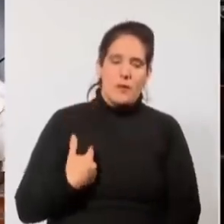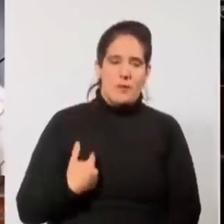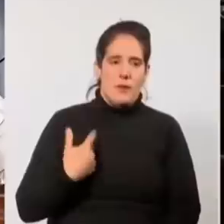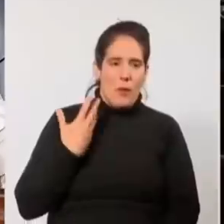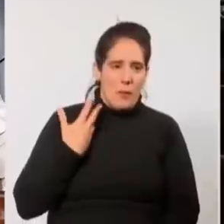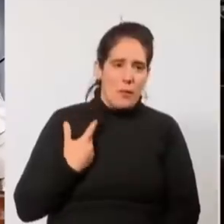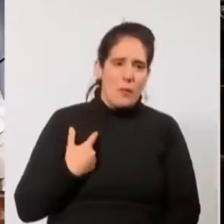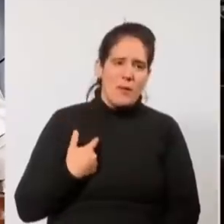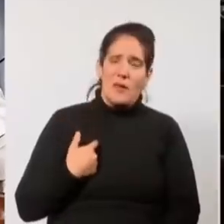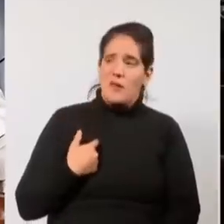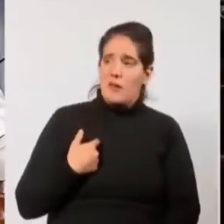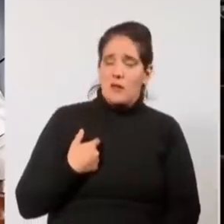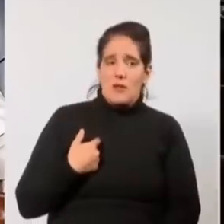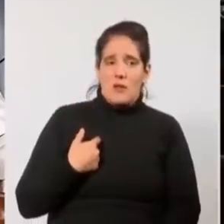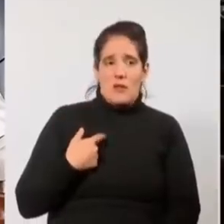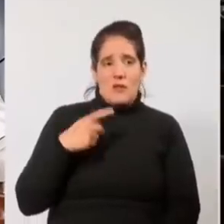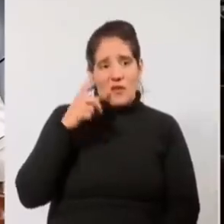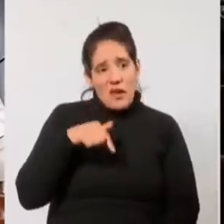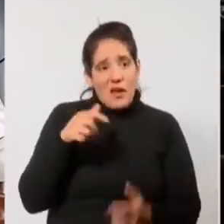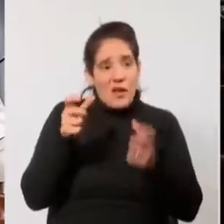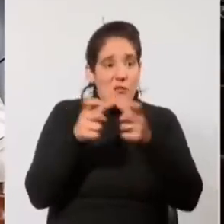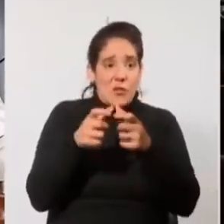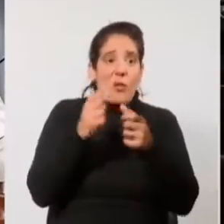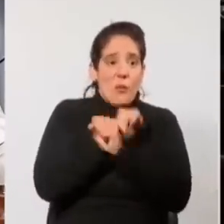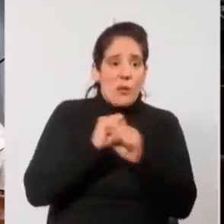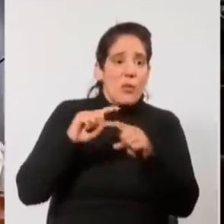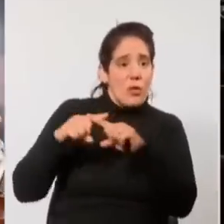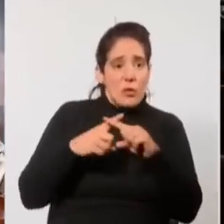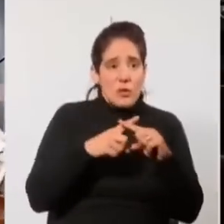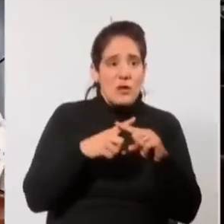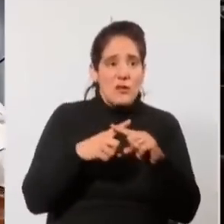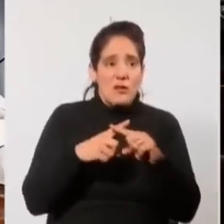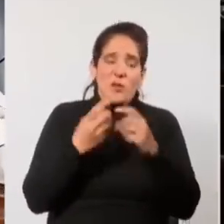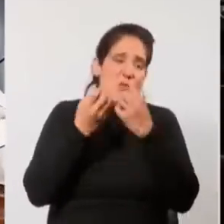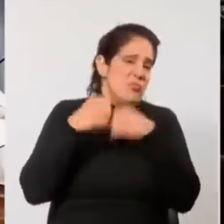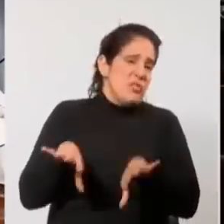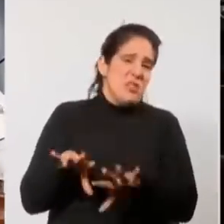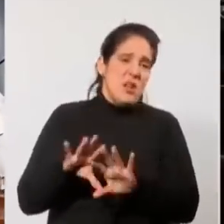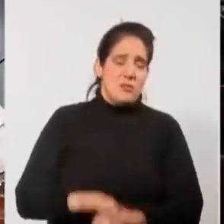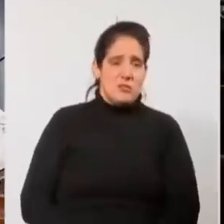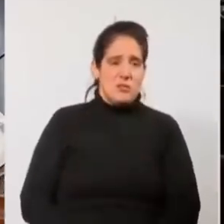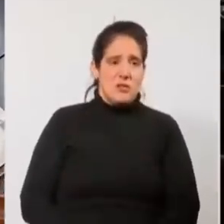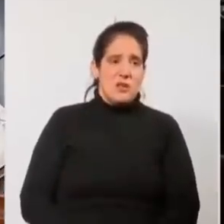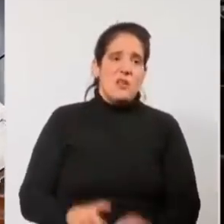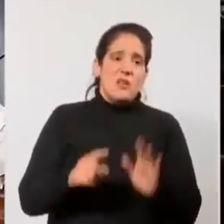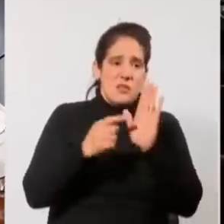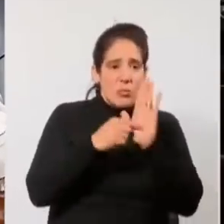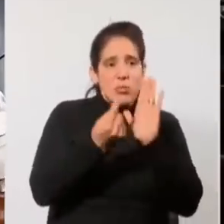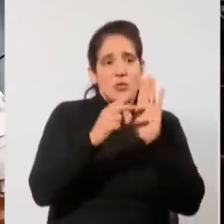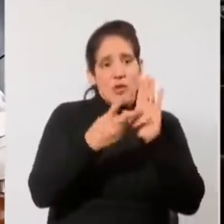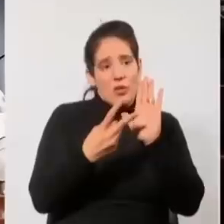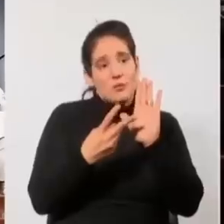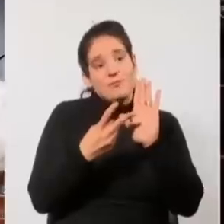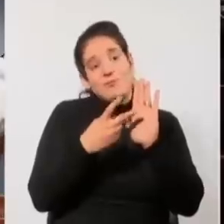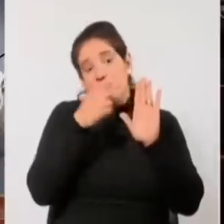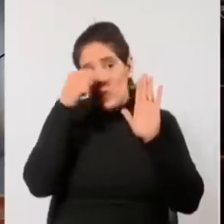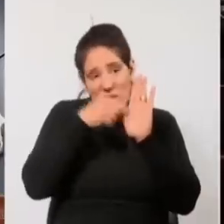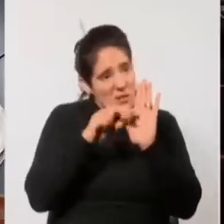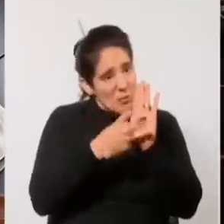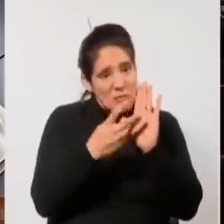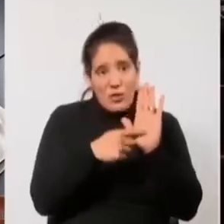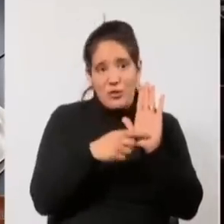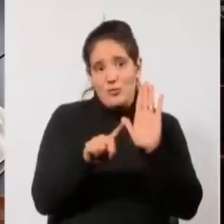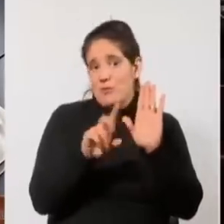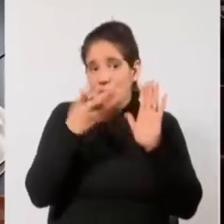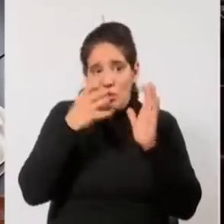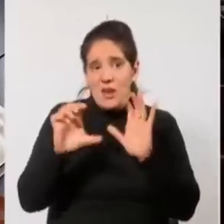hayamos desperdiciado una sesión en donde, sin ese punto 2 podíamos habernos puesto de acuerdo, pero indudablemente